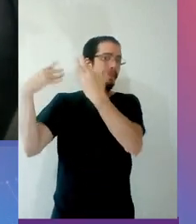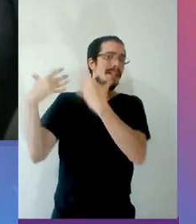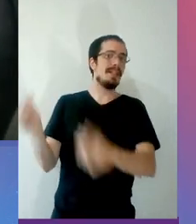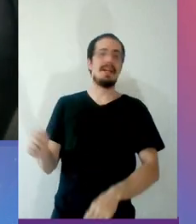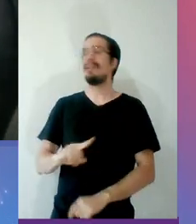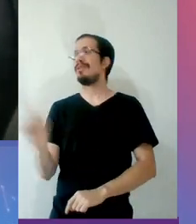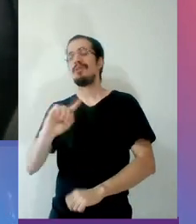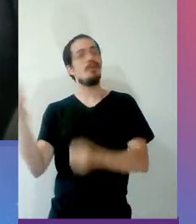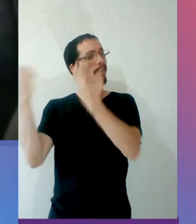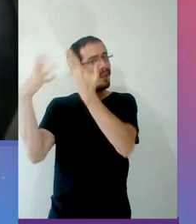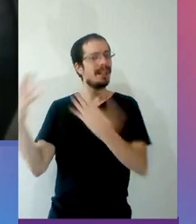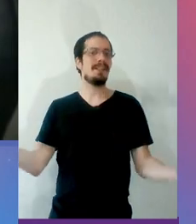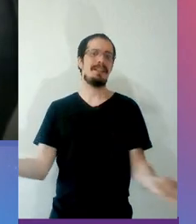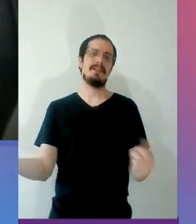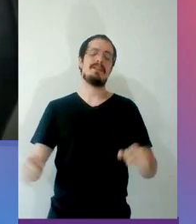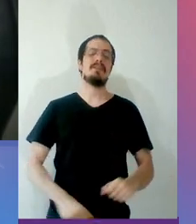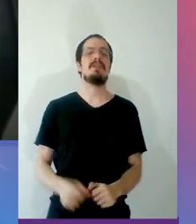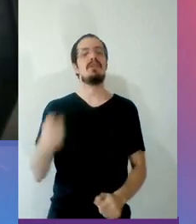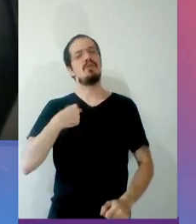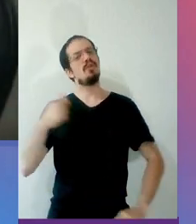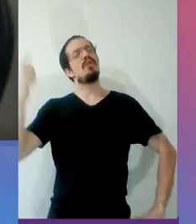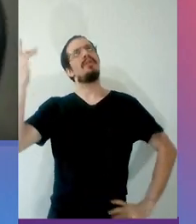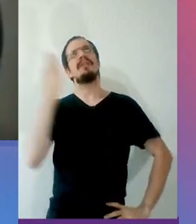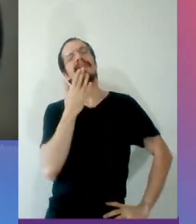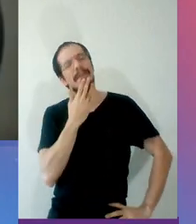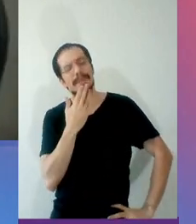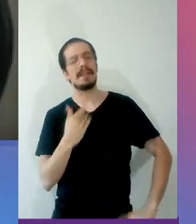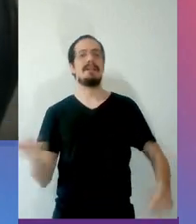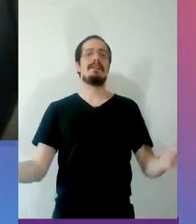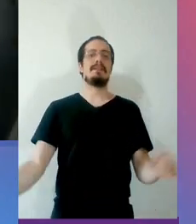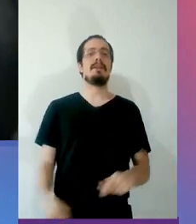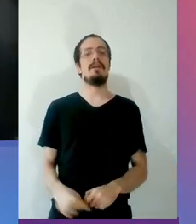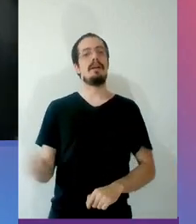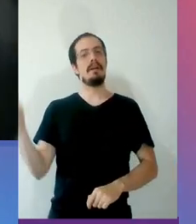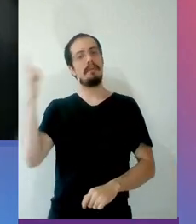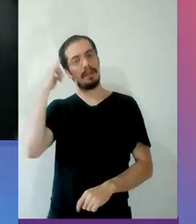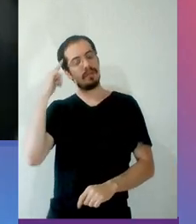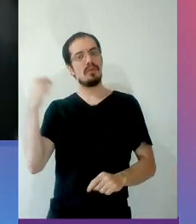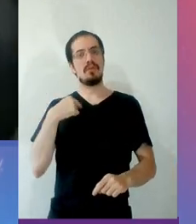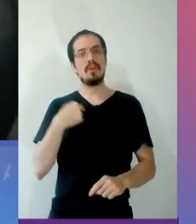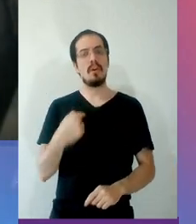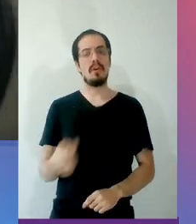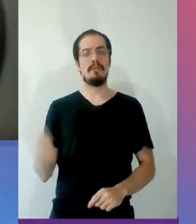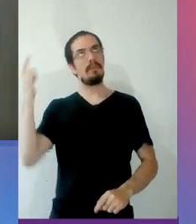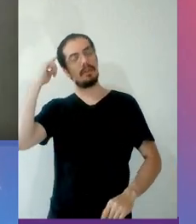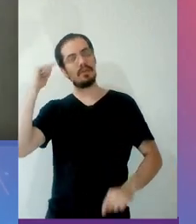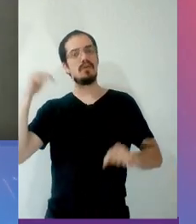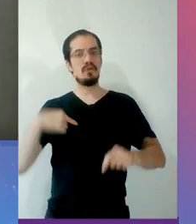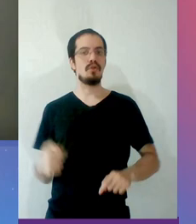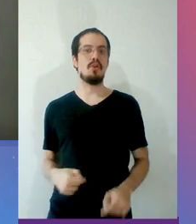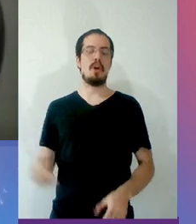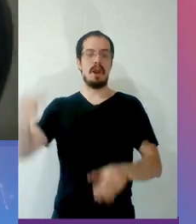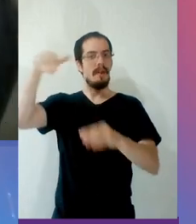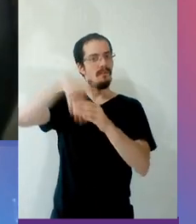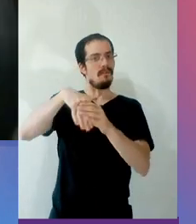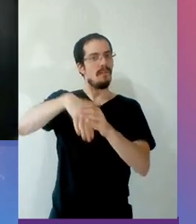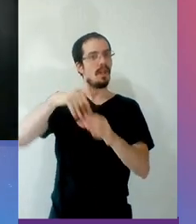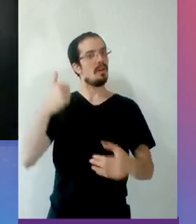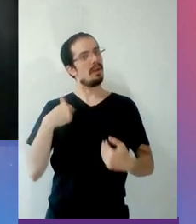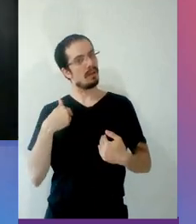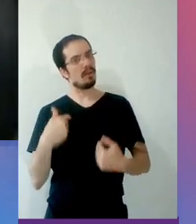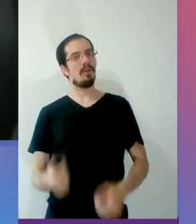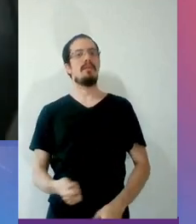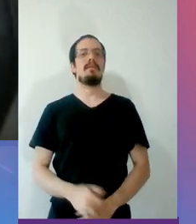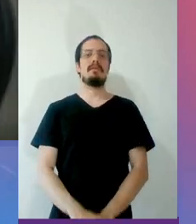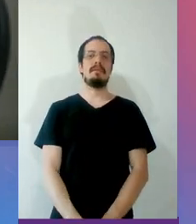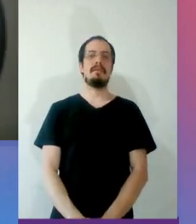Es que yo también hoy día estoy en una candidatura, entonces dentro de esa candidatura yo he pensado que